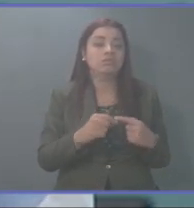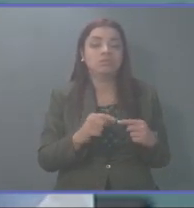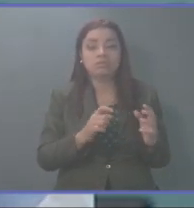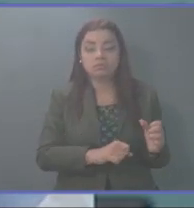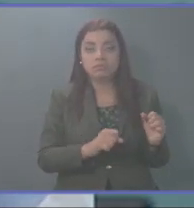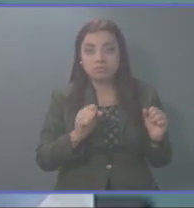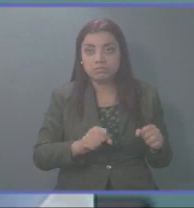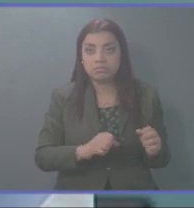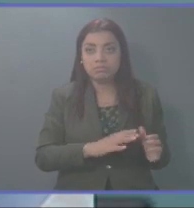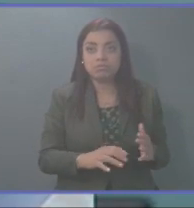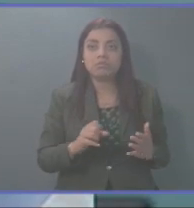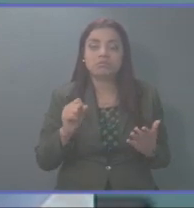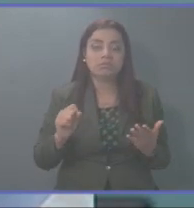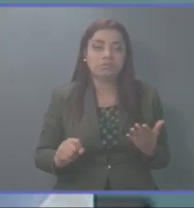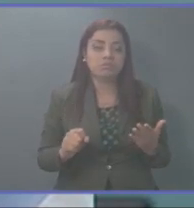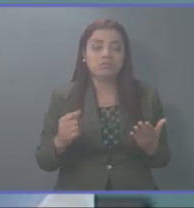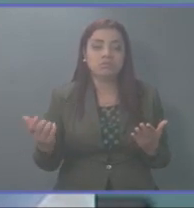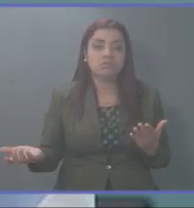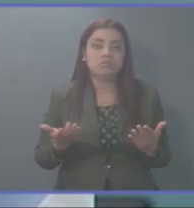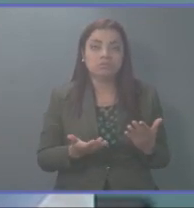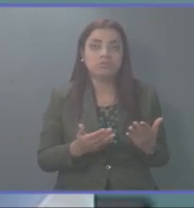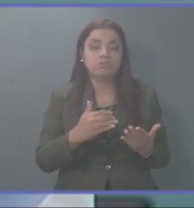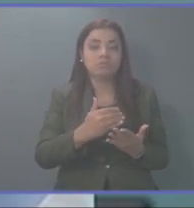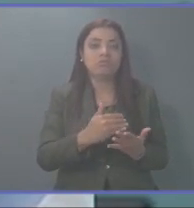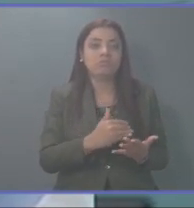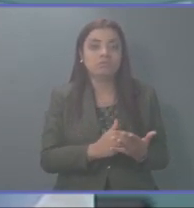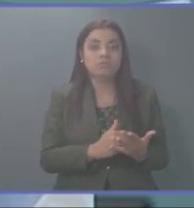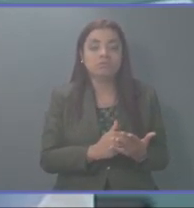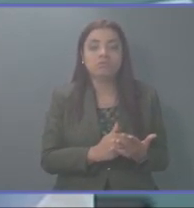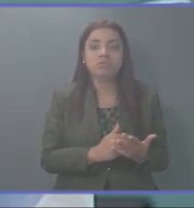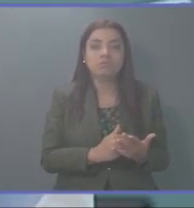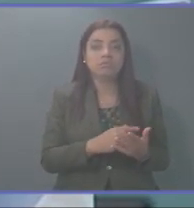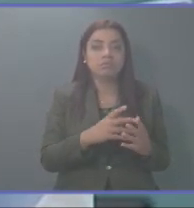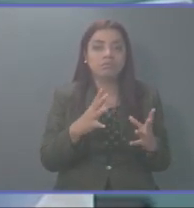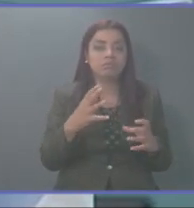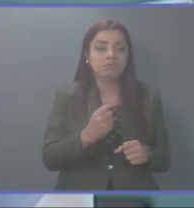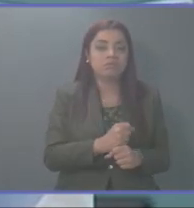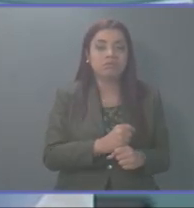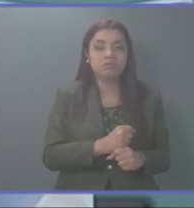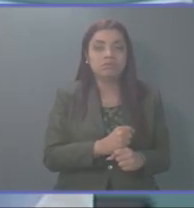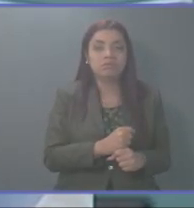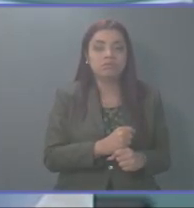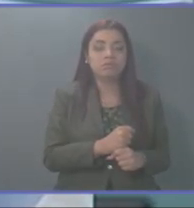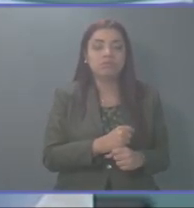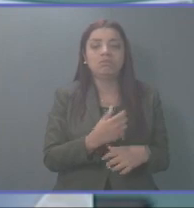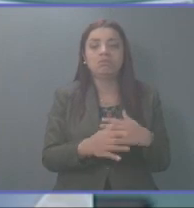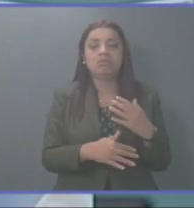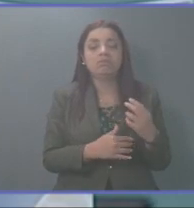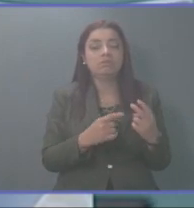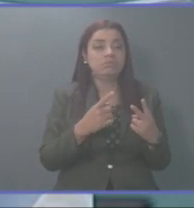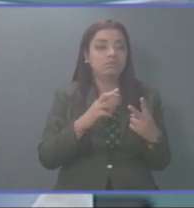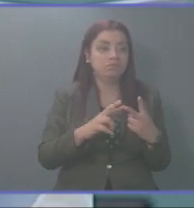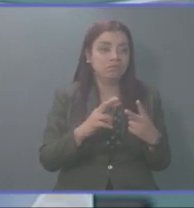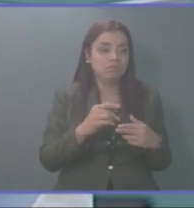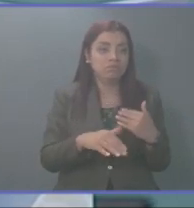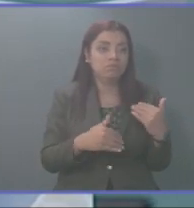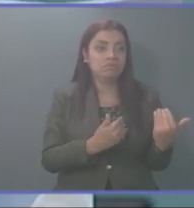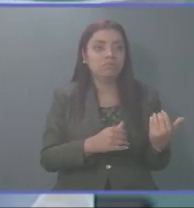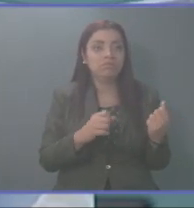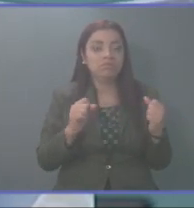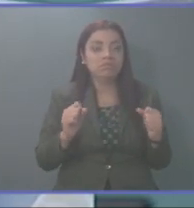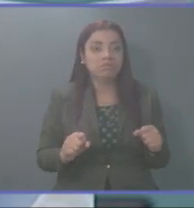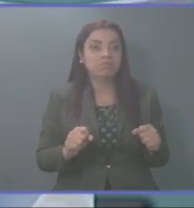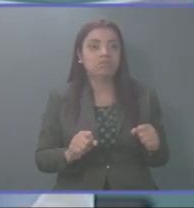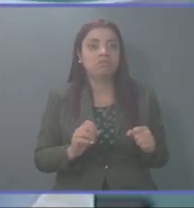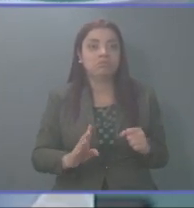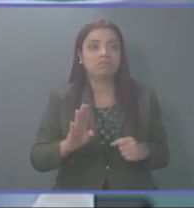blanco que contiene la papeleta de votación tenga señales de haber sido violentado. 2. Cuando el sobre que contiene el voto